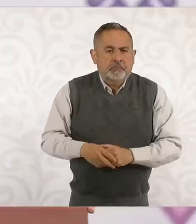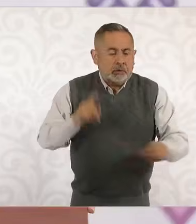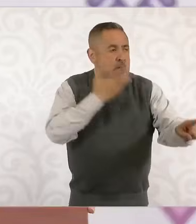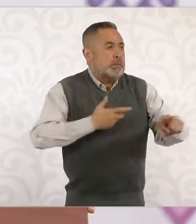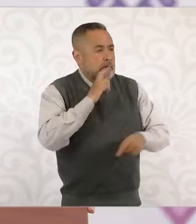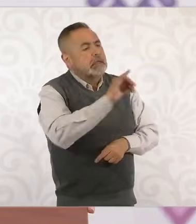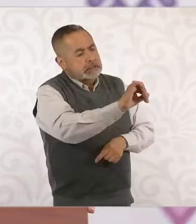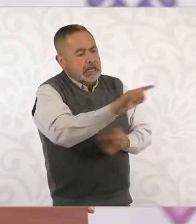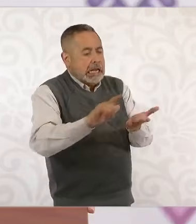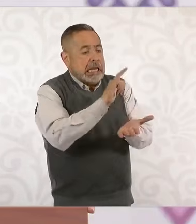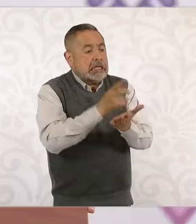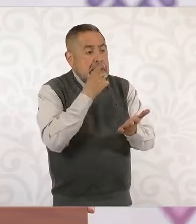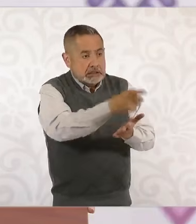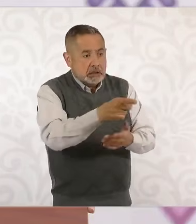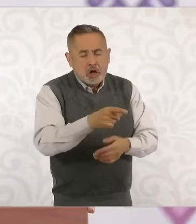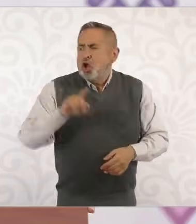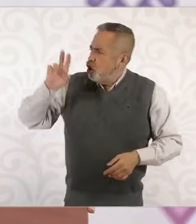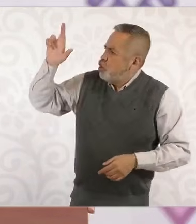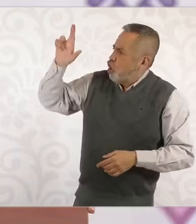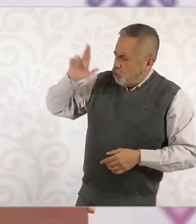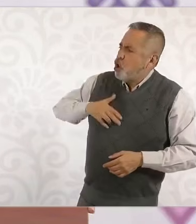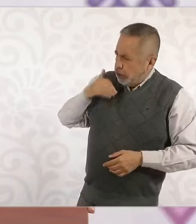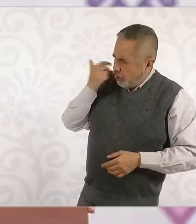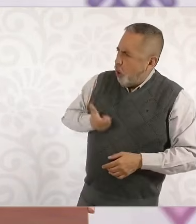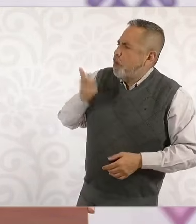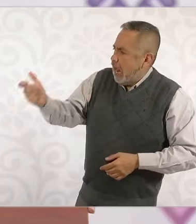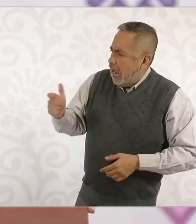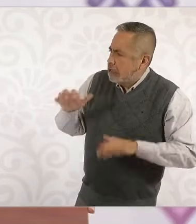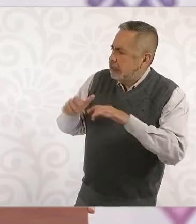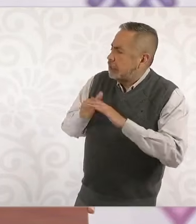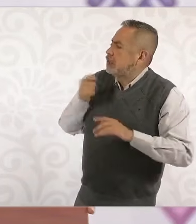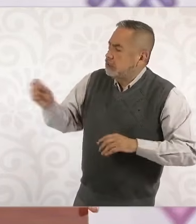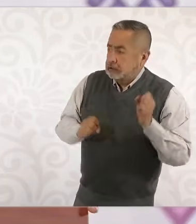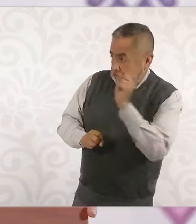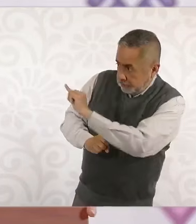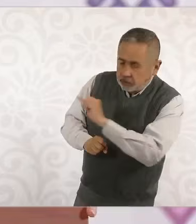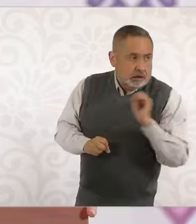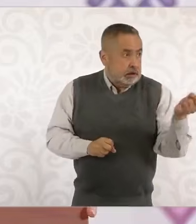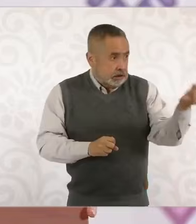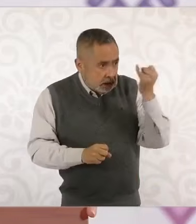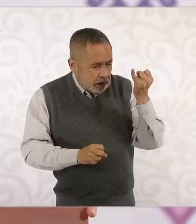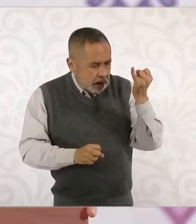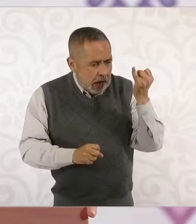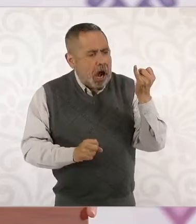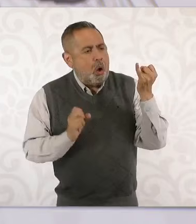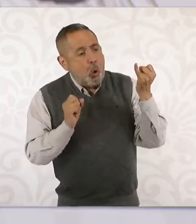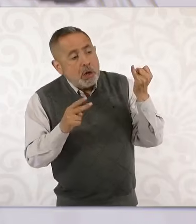pagar. Entonces, al plantear su deseo de pagar, pues entonces ahí se abre el espacio y esperamos